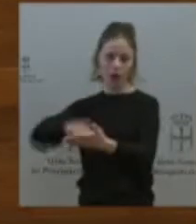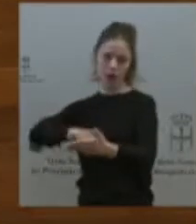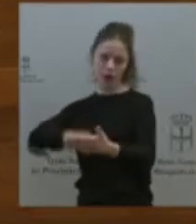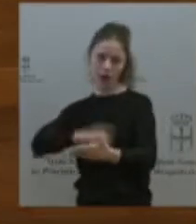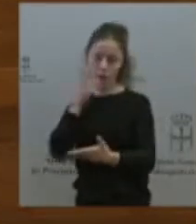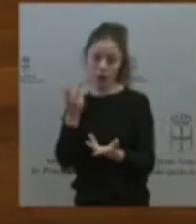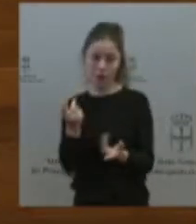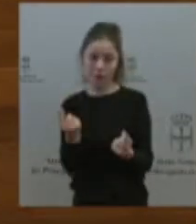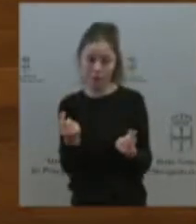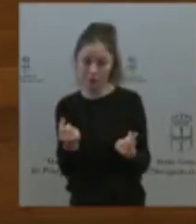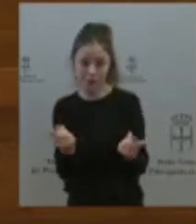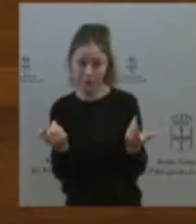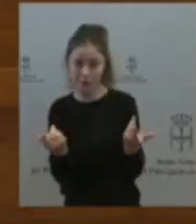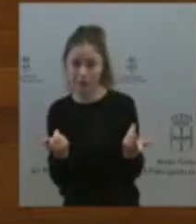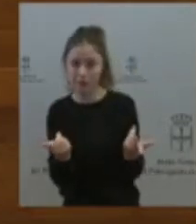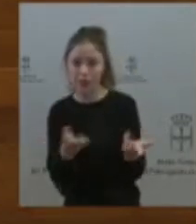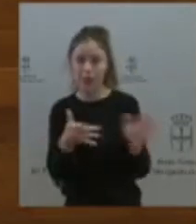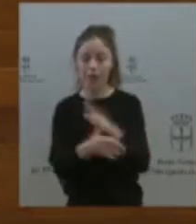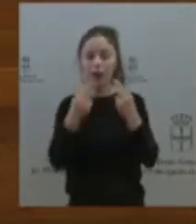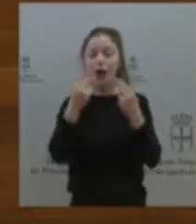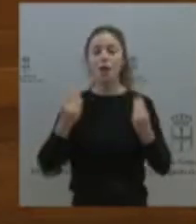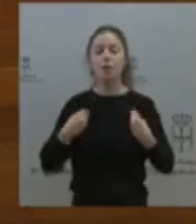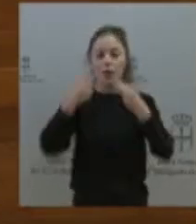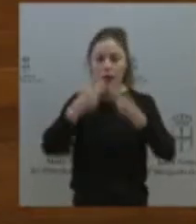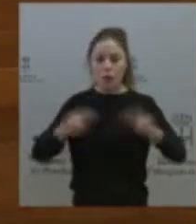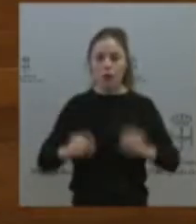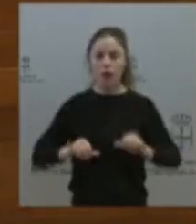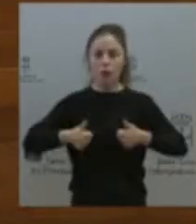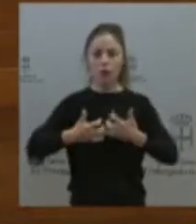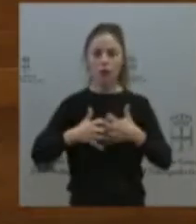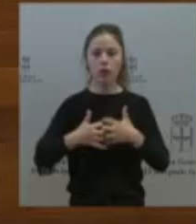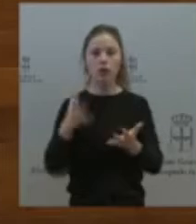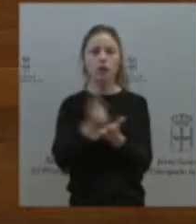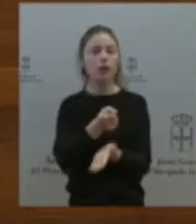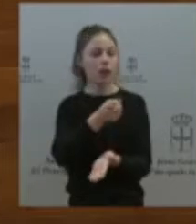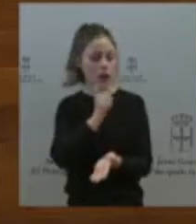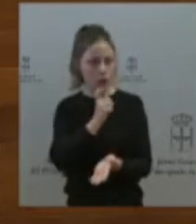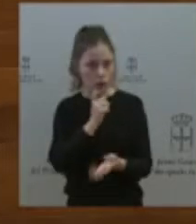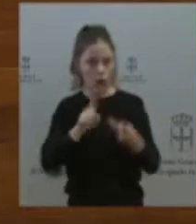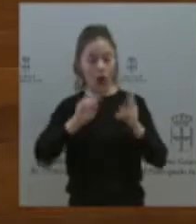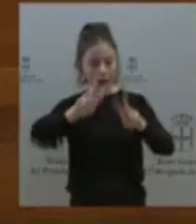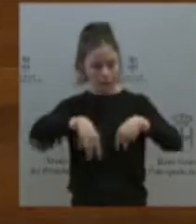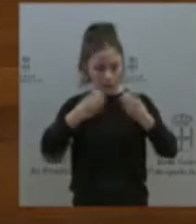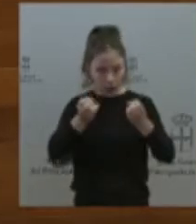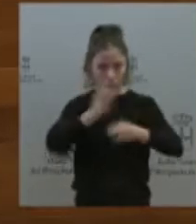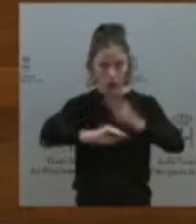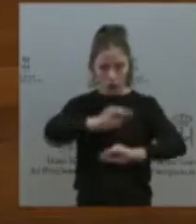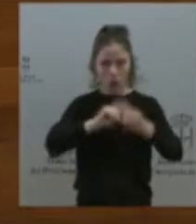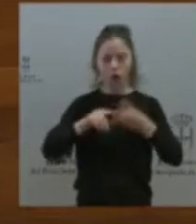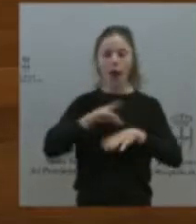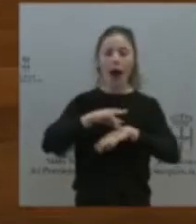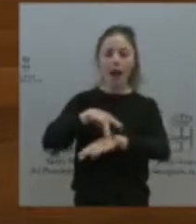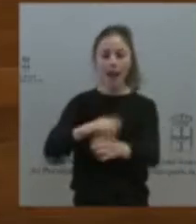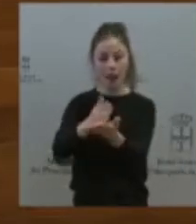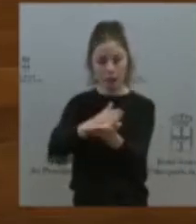vivienda pública en funcionamiento? Que puede ser con rehabilitación, que puede ser con una agencia de intermediación que asegura valorar los precios entre